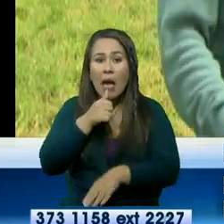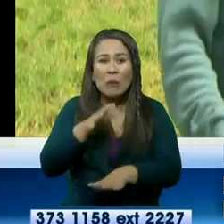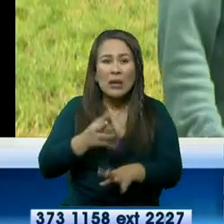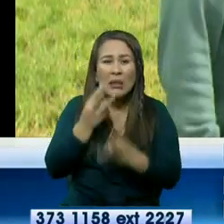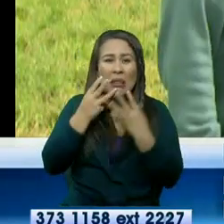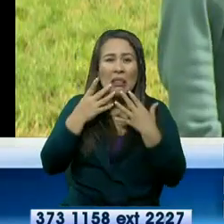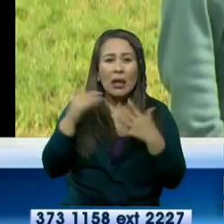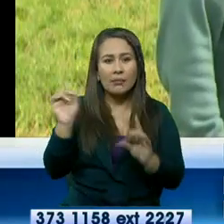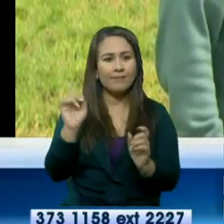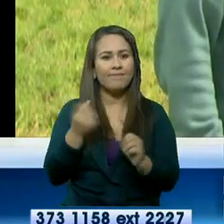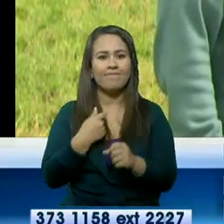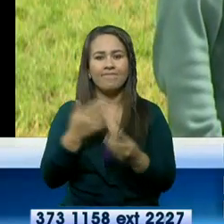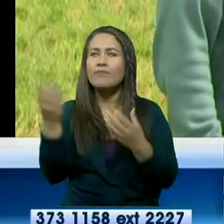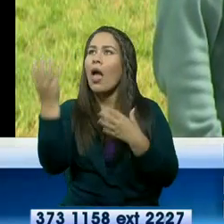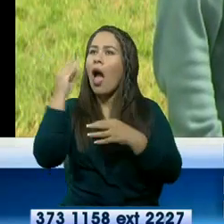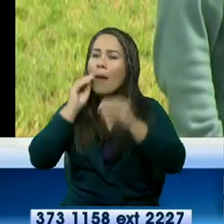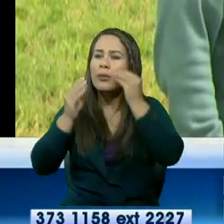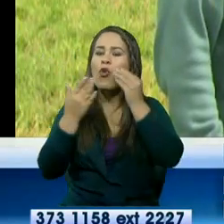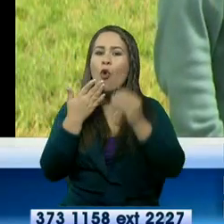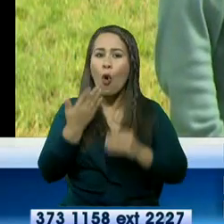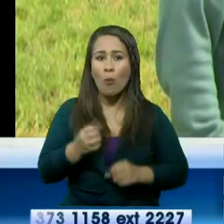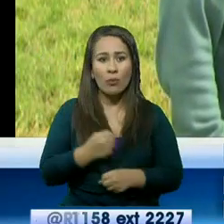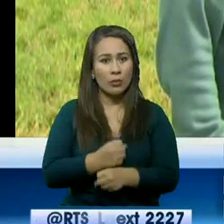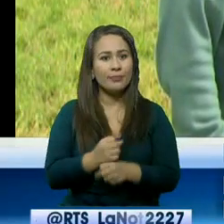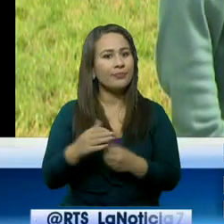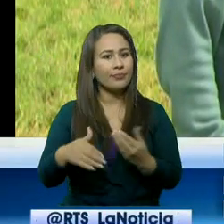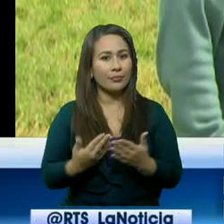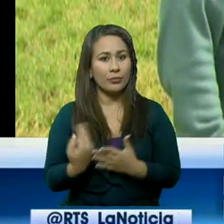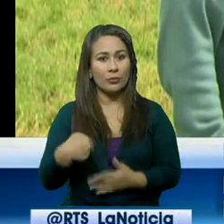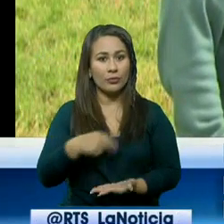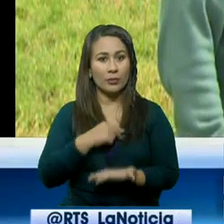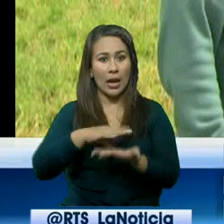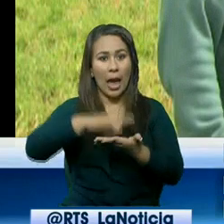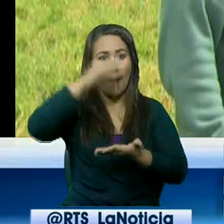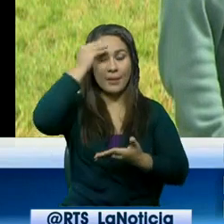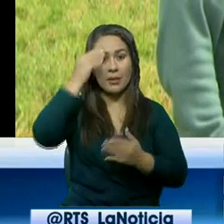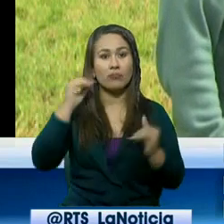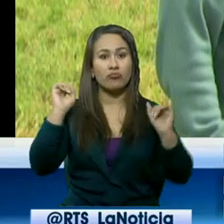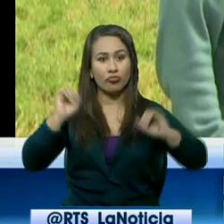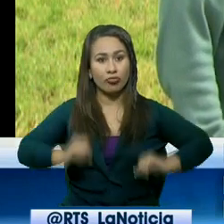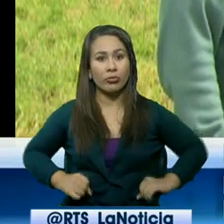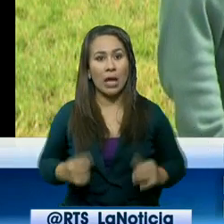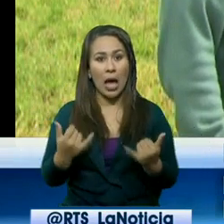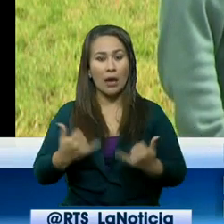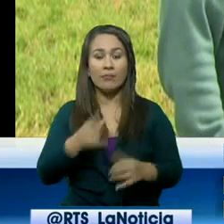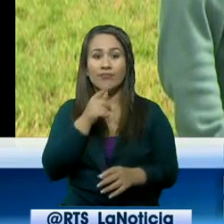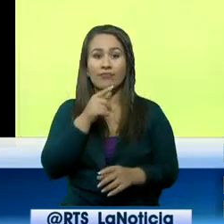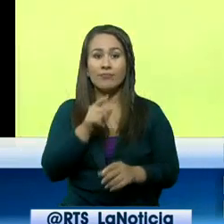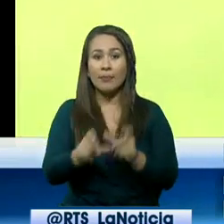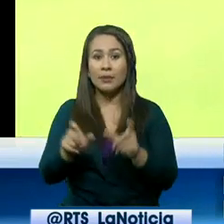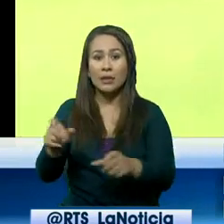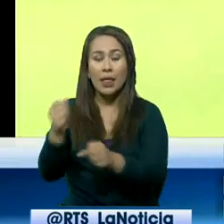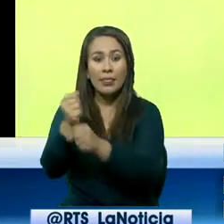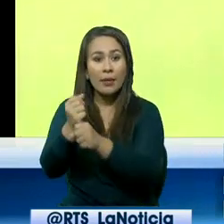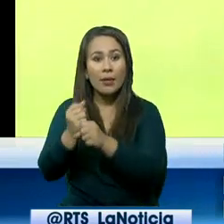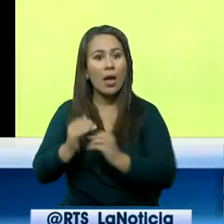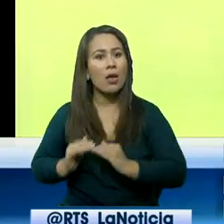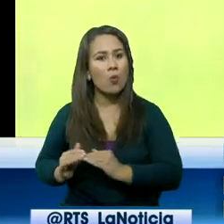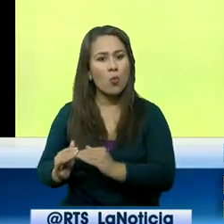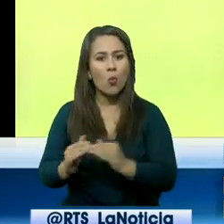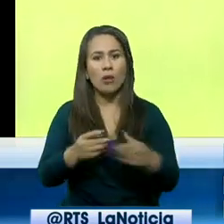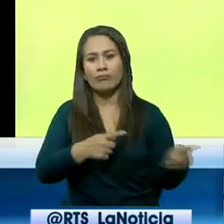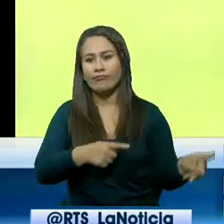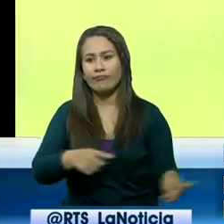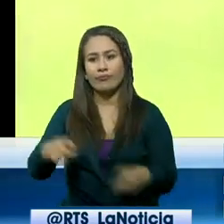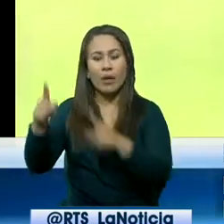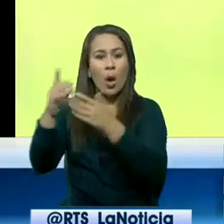ácida. Entonces, de eso que nosotros hemos aprendido, igual ahorita los que están elaborando los productos, igual hemos mandado a cursos.